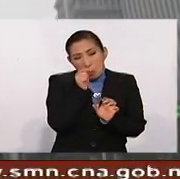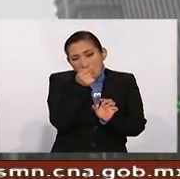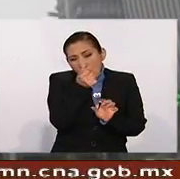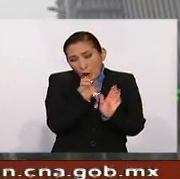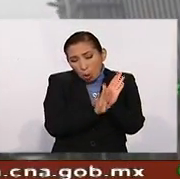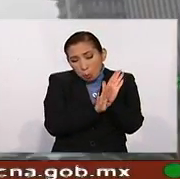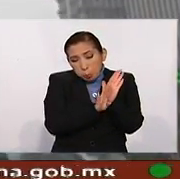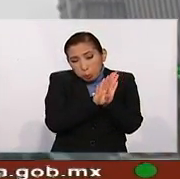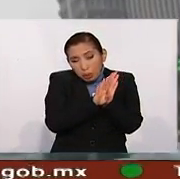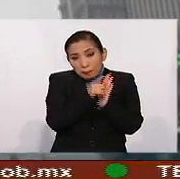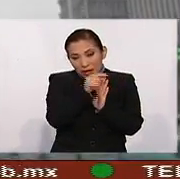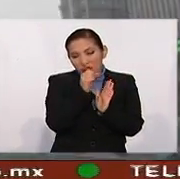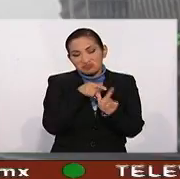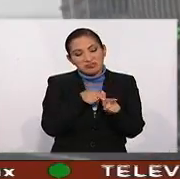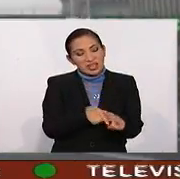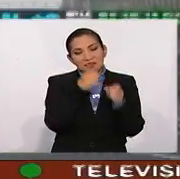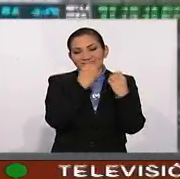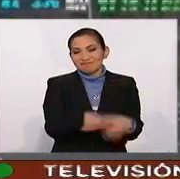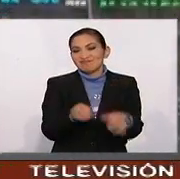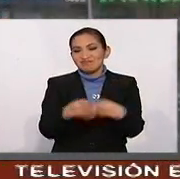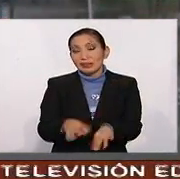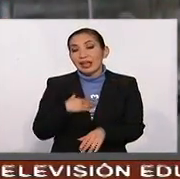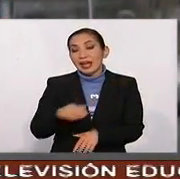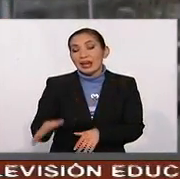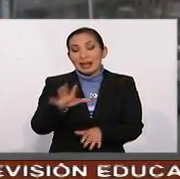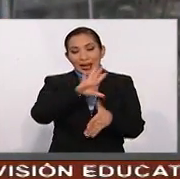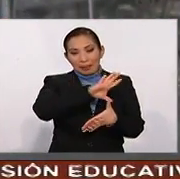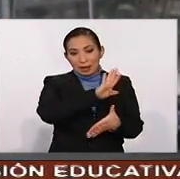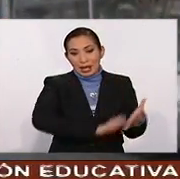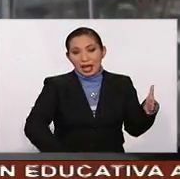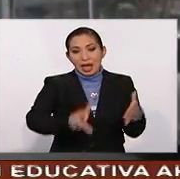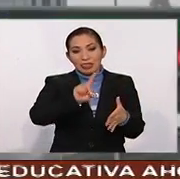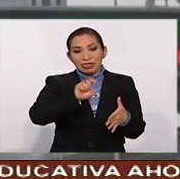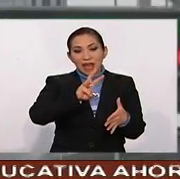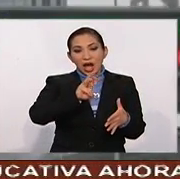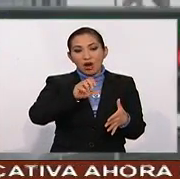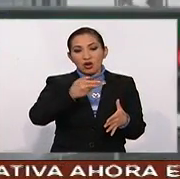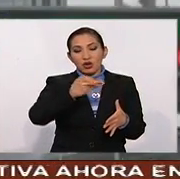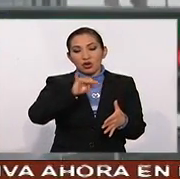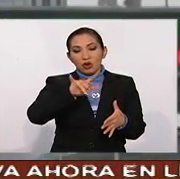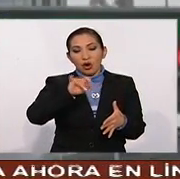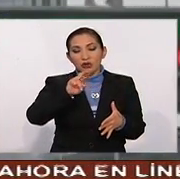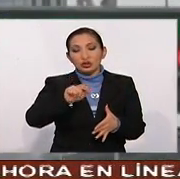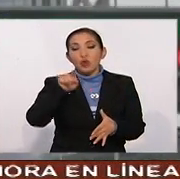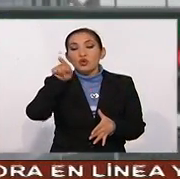moderada, pero aún registran pérdidas. En América el Dow Jones sufrió una pérdida también de